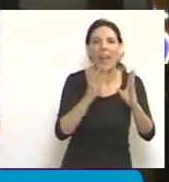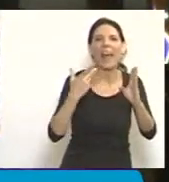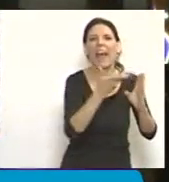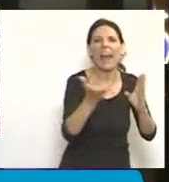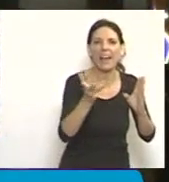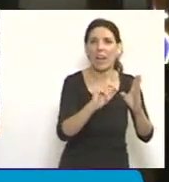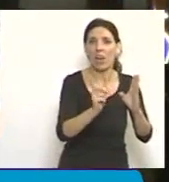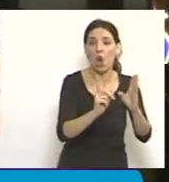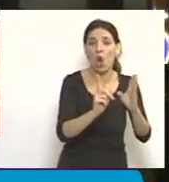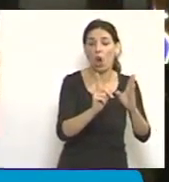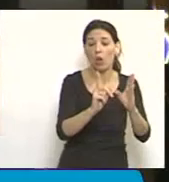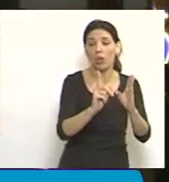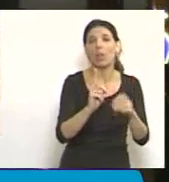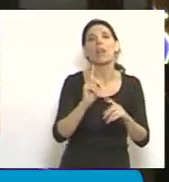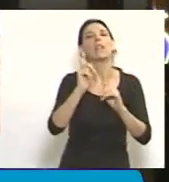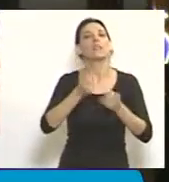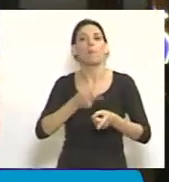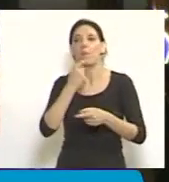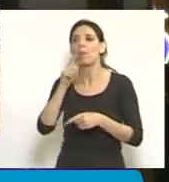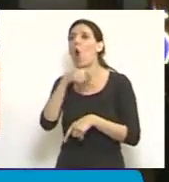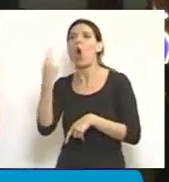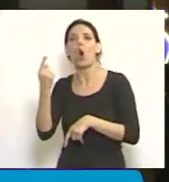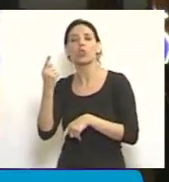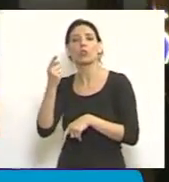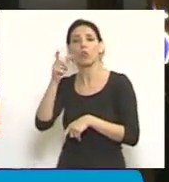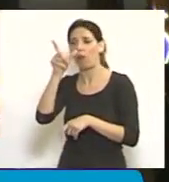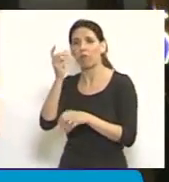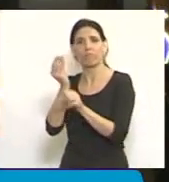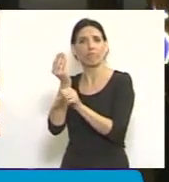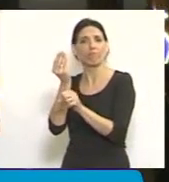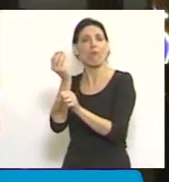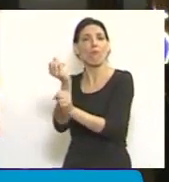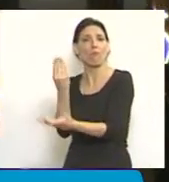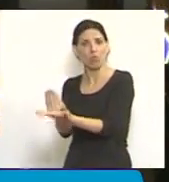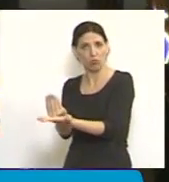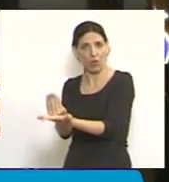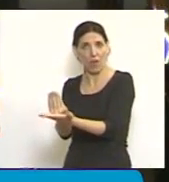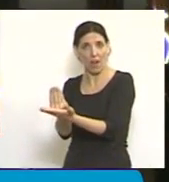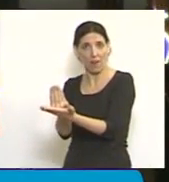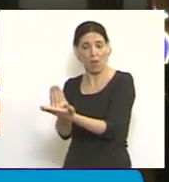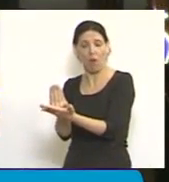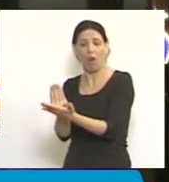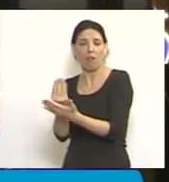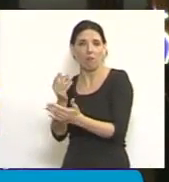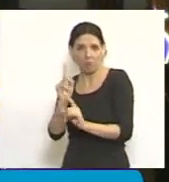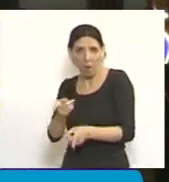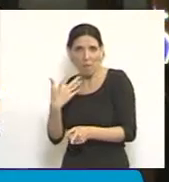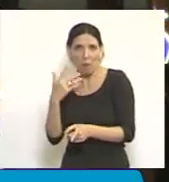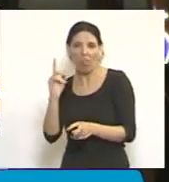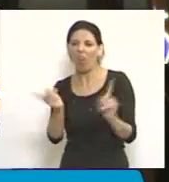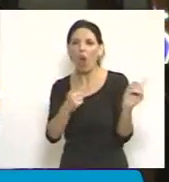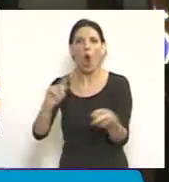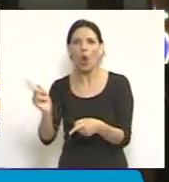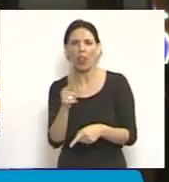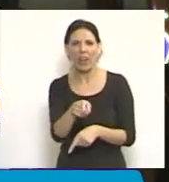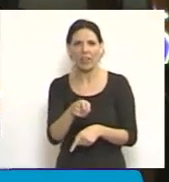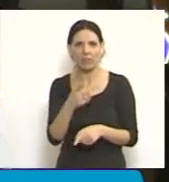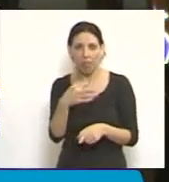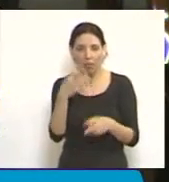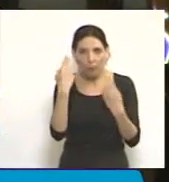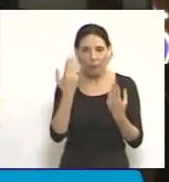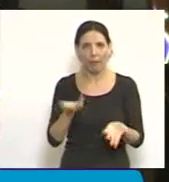instrucciones son generales o particulares, con lo cual parece abrirse a la puerta de que las instrucciones sean particulares, porque no solo a los fiscales